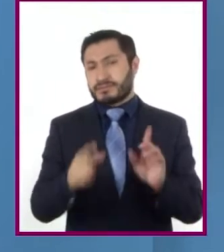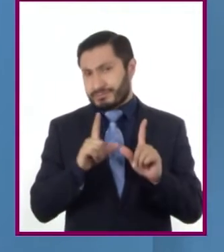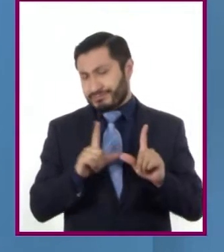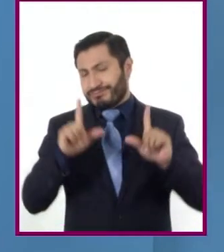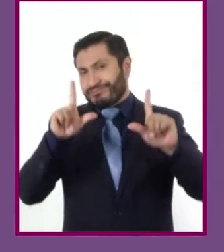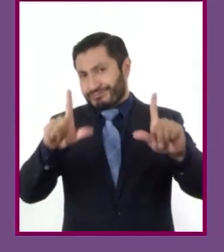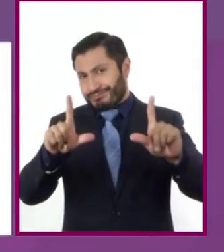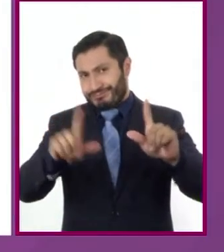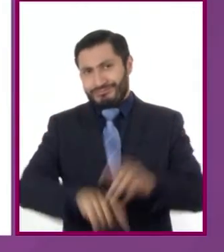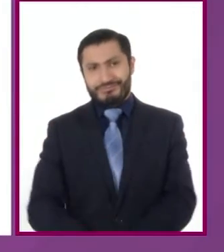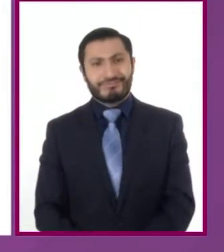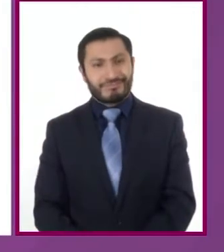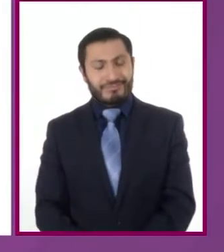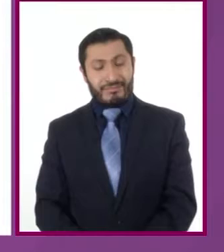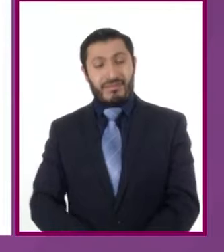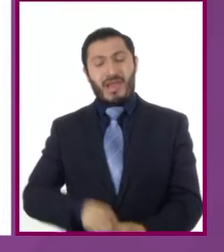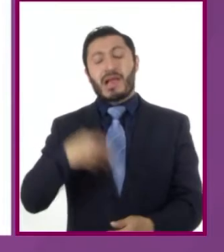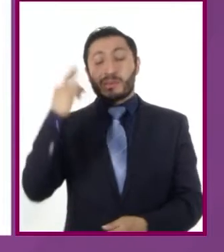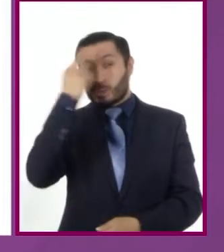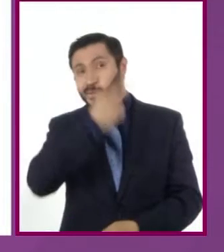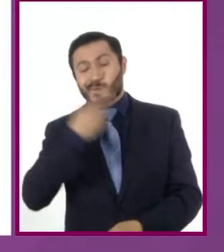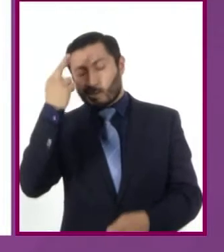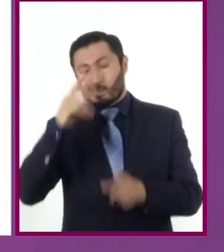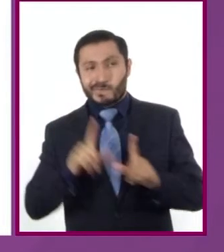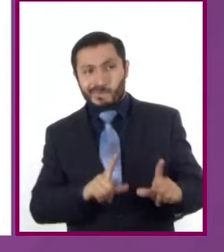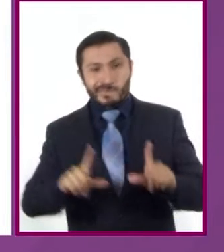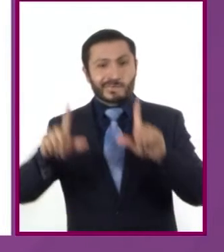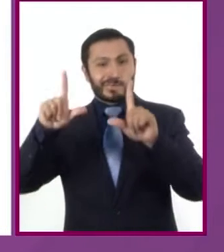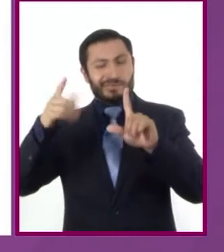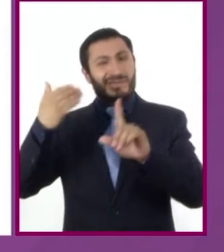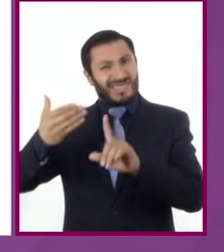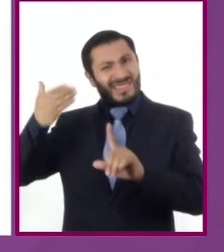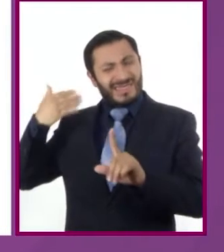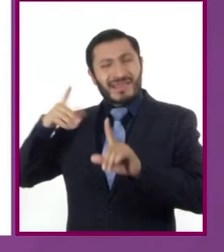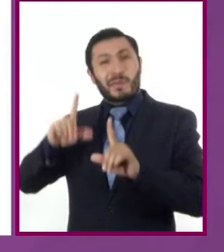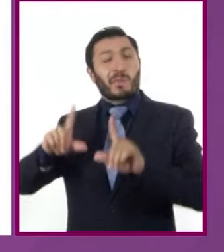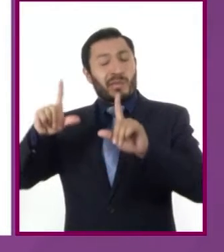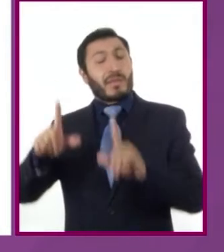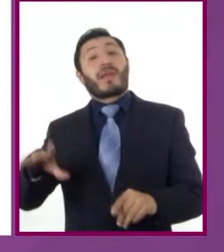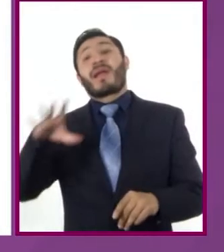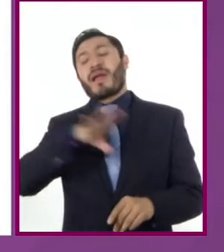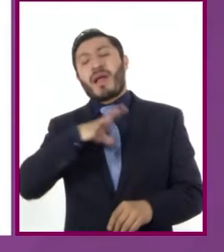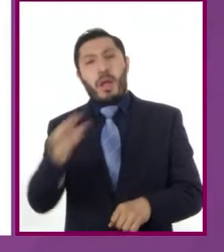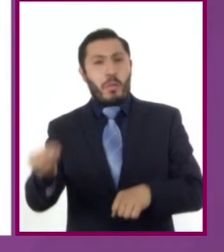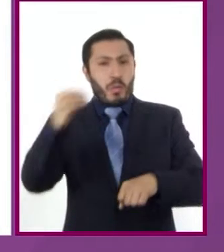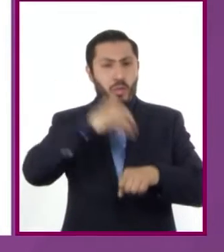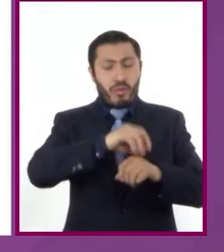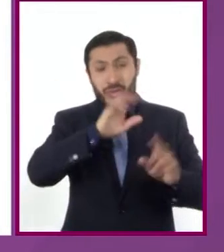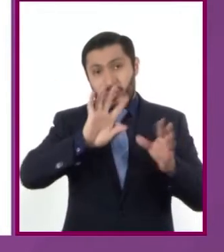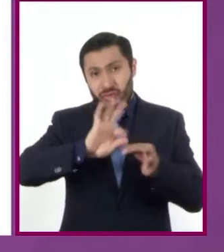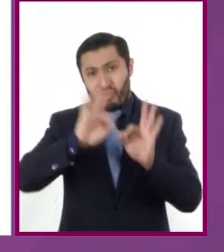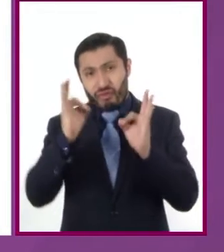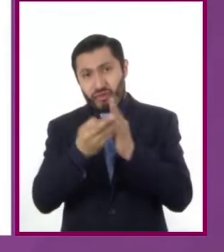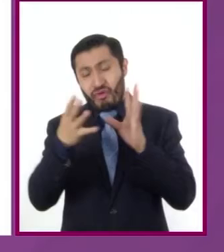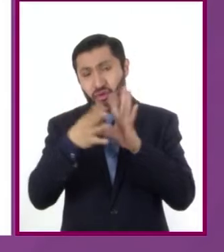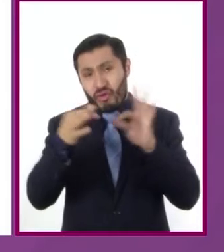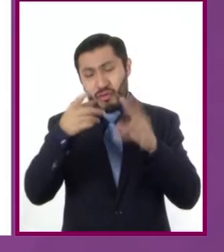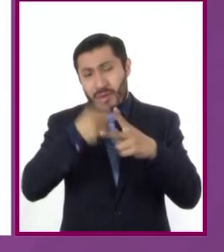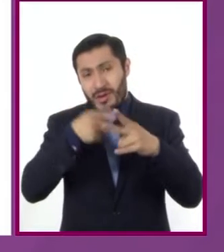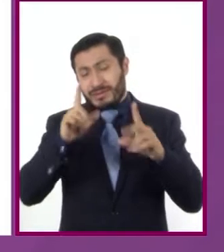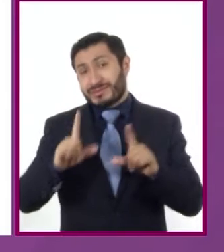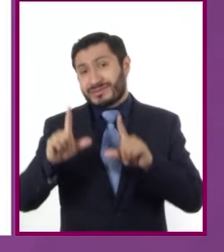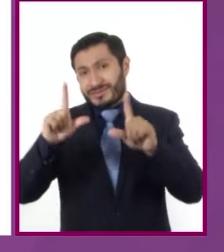muestra a continuación. De acuerdo con los datos de la tabla anterior, establecemos las siguientes expresiones